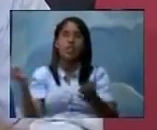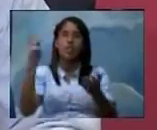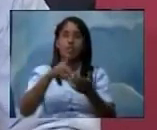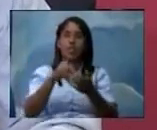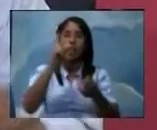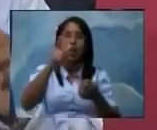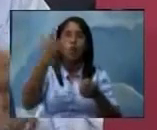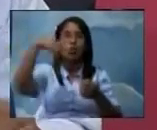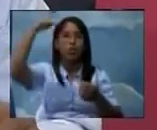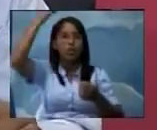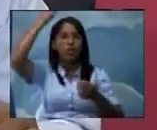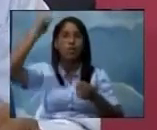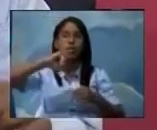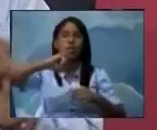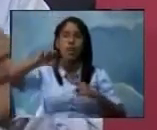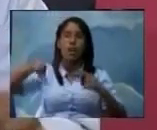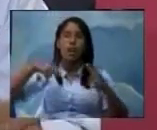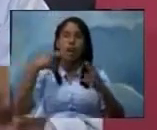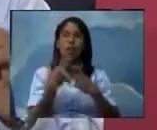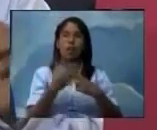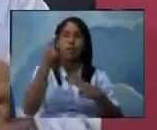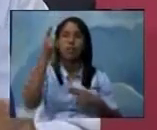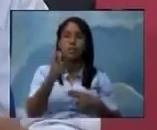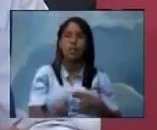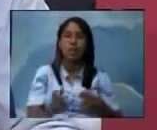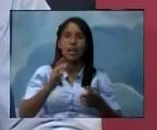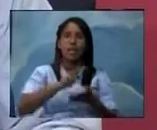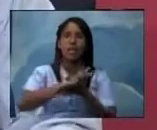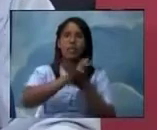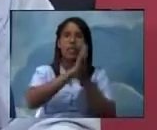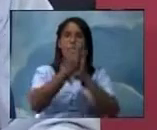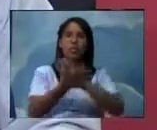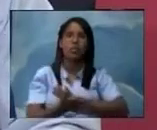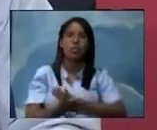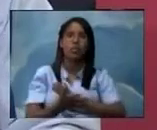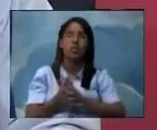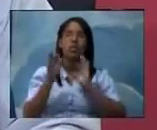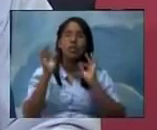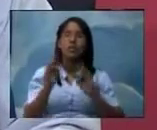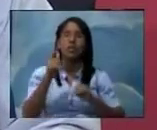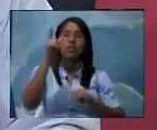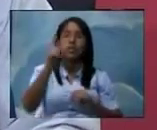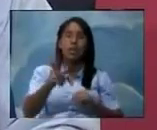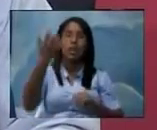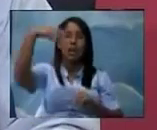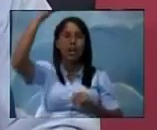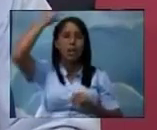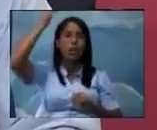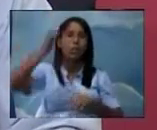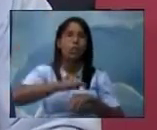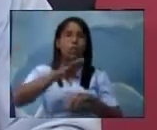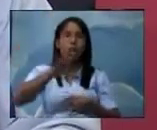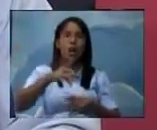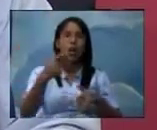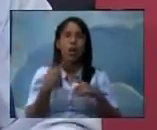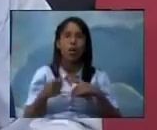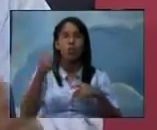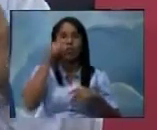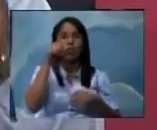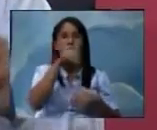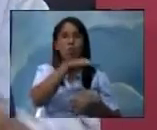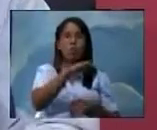levantará un reino que jamás será destruido. Ni será el reino dejado a otro